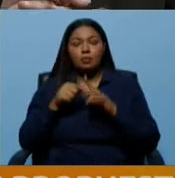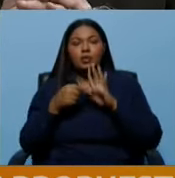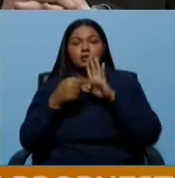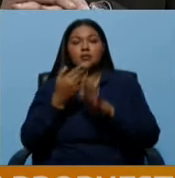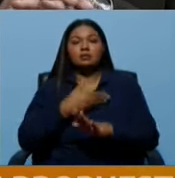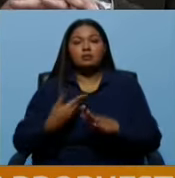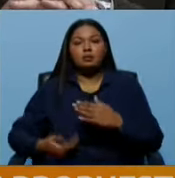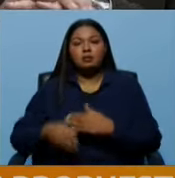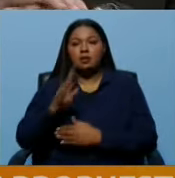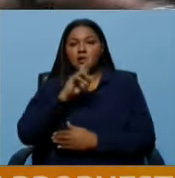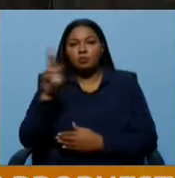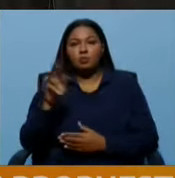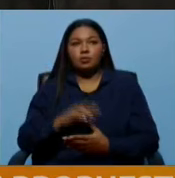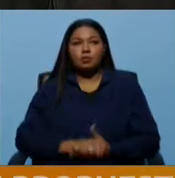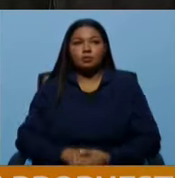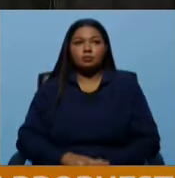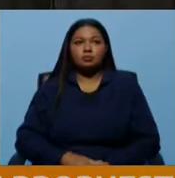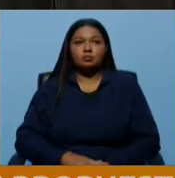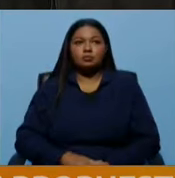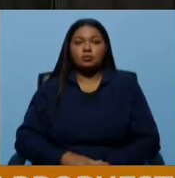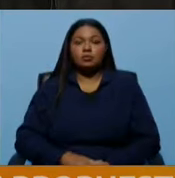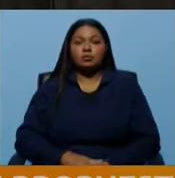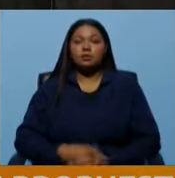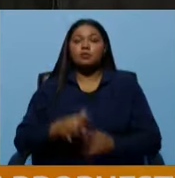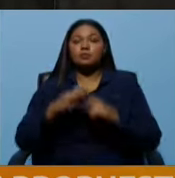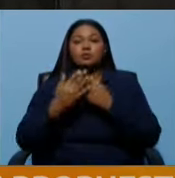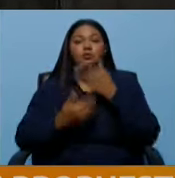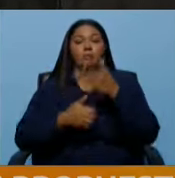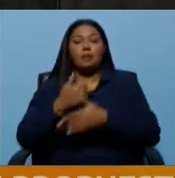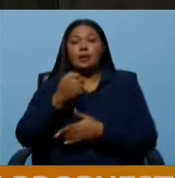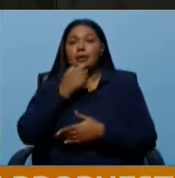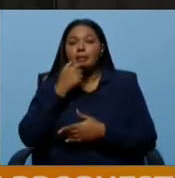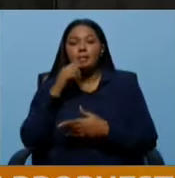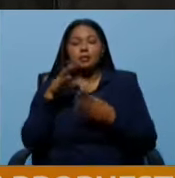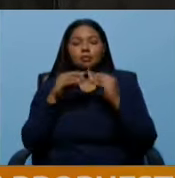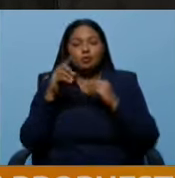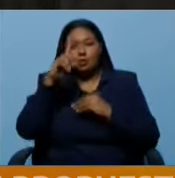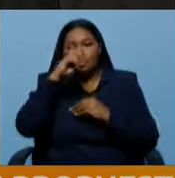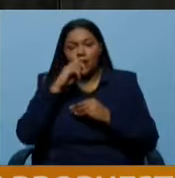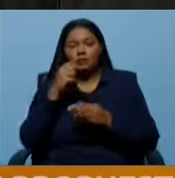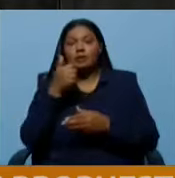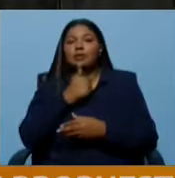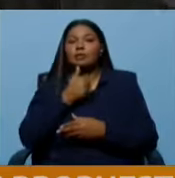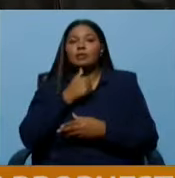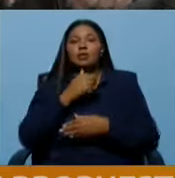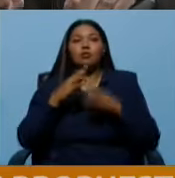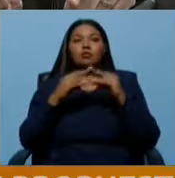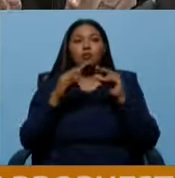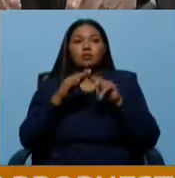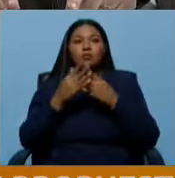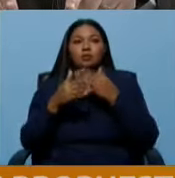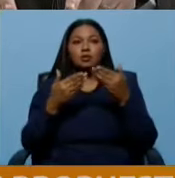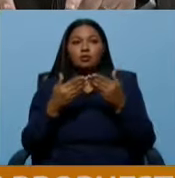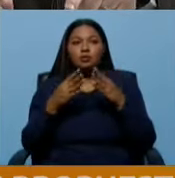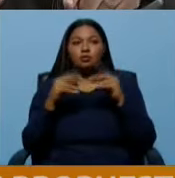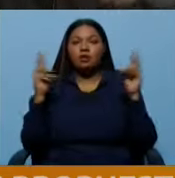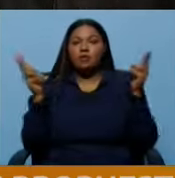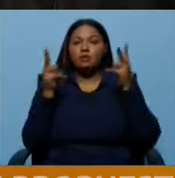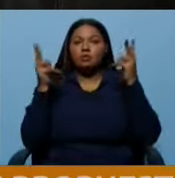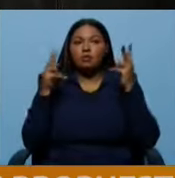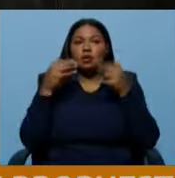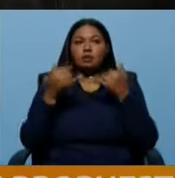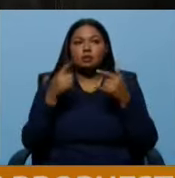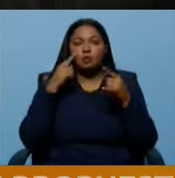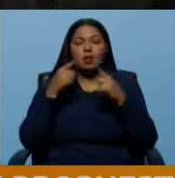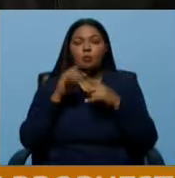República. Ese es el momento más bello de todos estos años, porque hemos resistido, hemos batallado, lo que hemos batallado para tener esa victoria precisamente